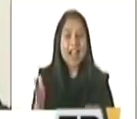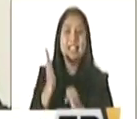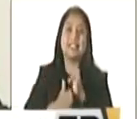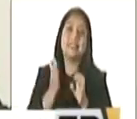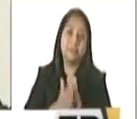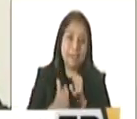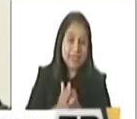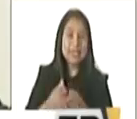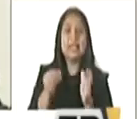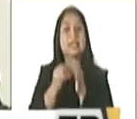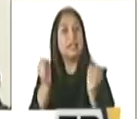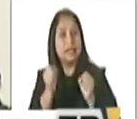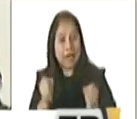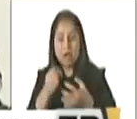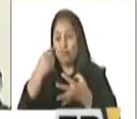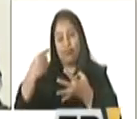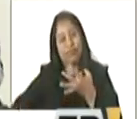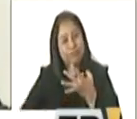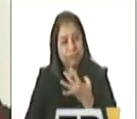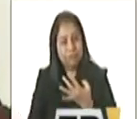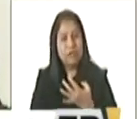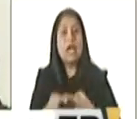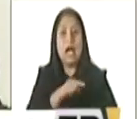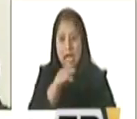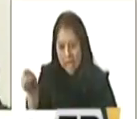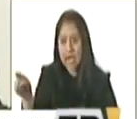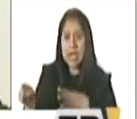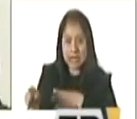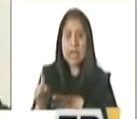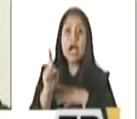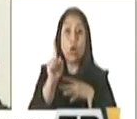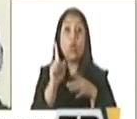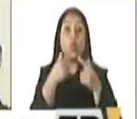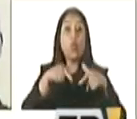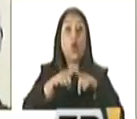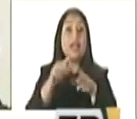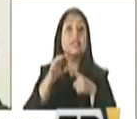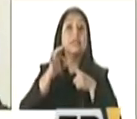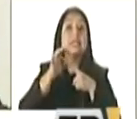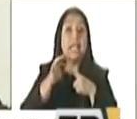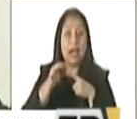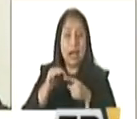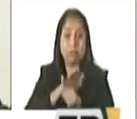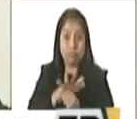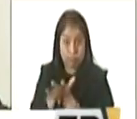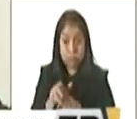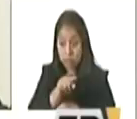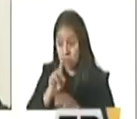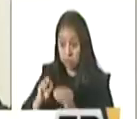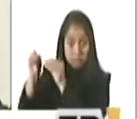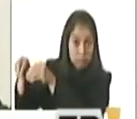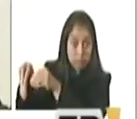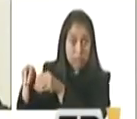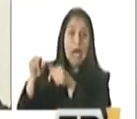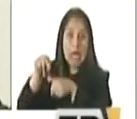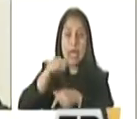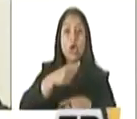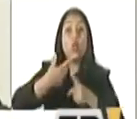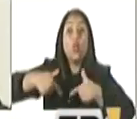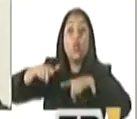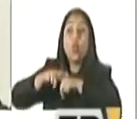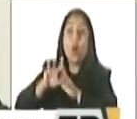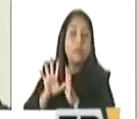el de Quetzaltenango, etcétera, hay lugares de aislamiento. Si una persona se cree que tiene coronavirus, entra al